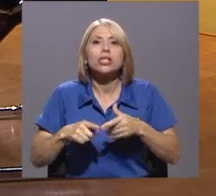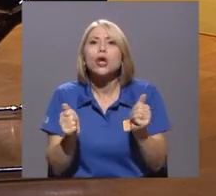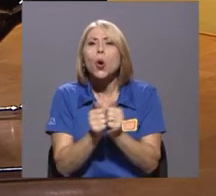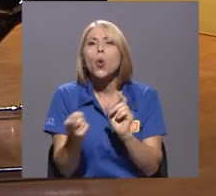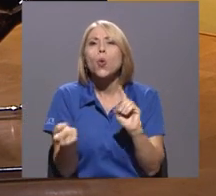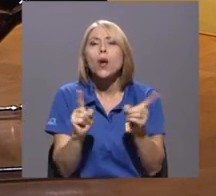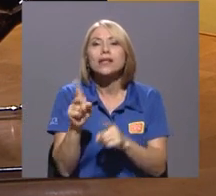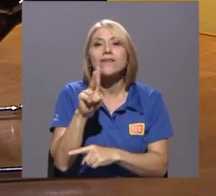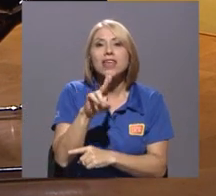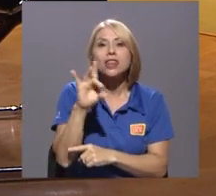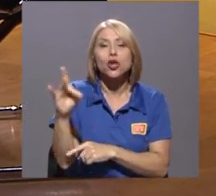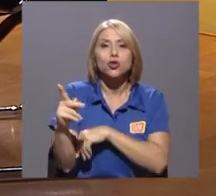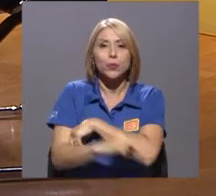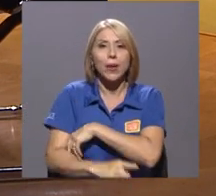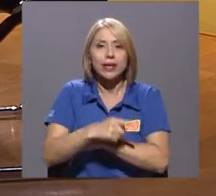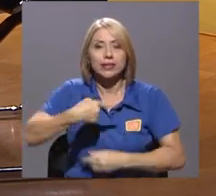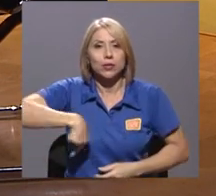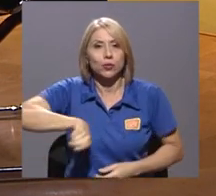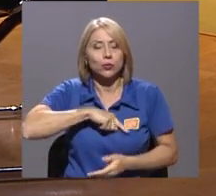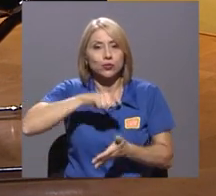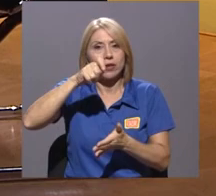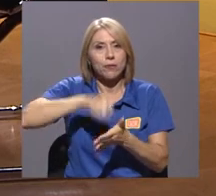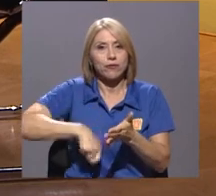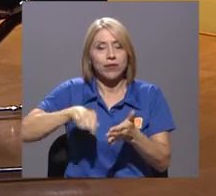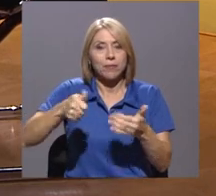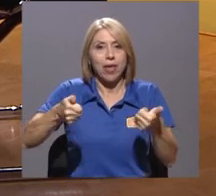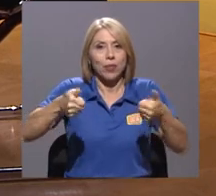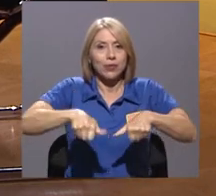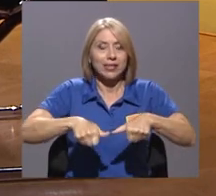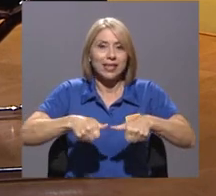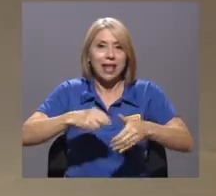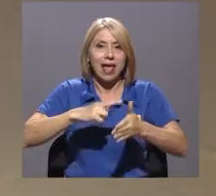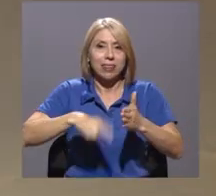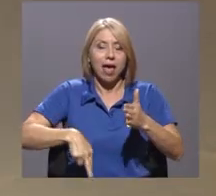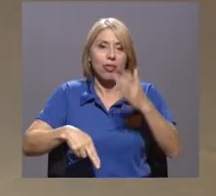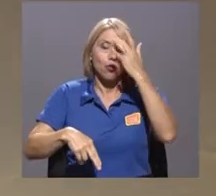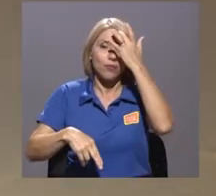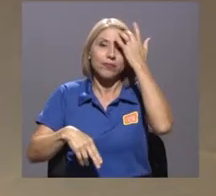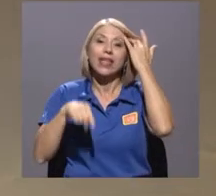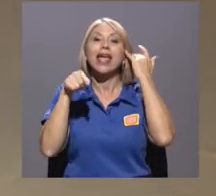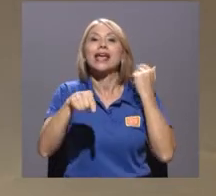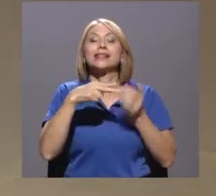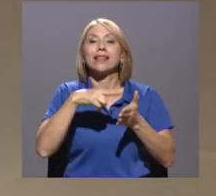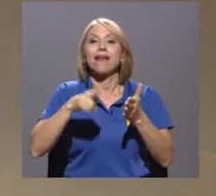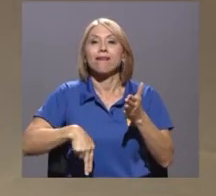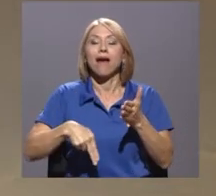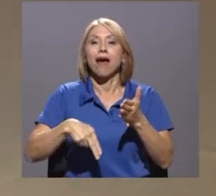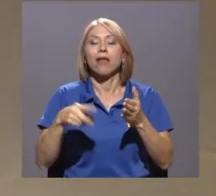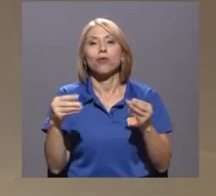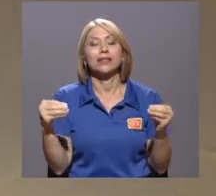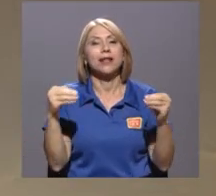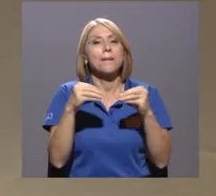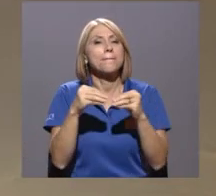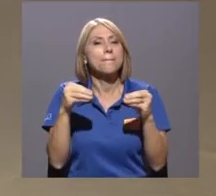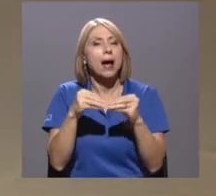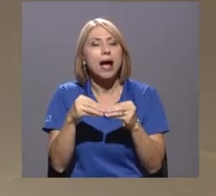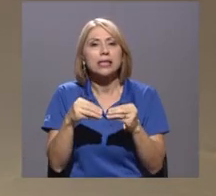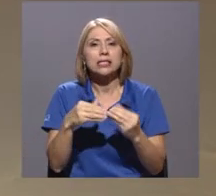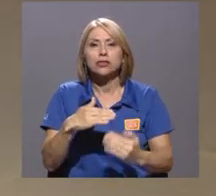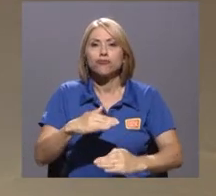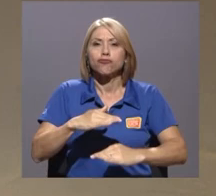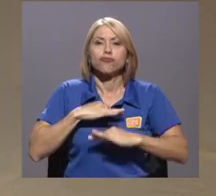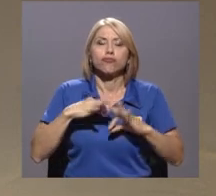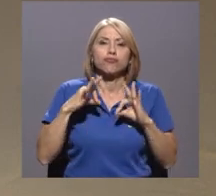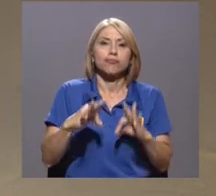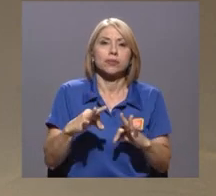hubiéramos firmado ese tratado y ese tratado es el tratado más pleno de